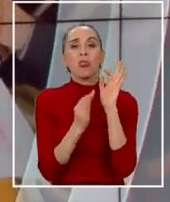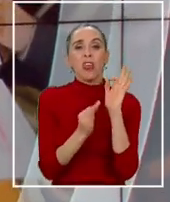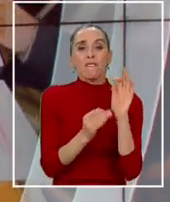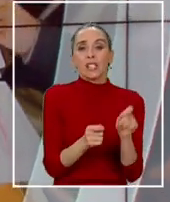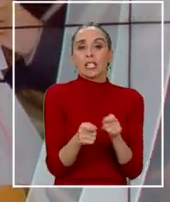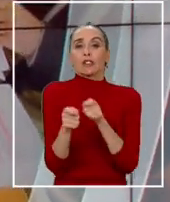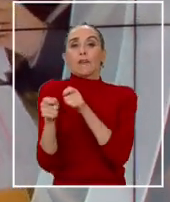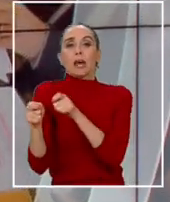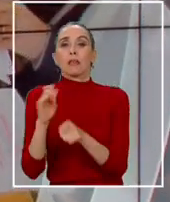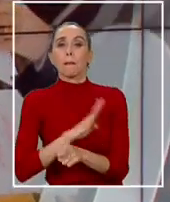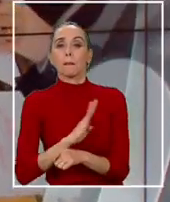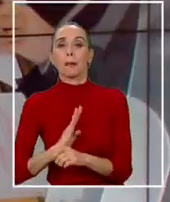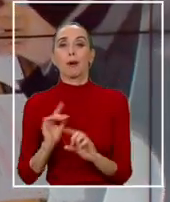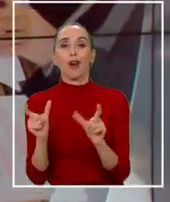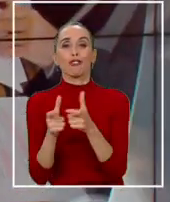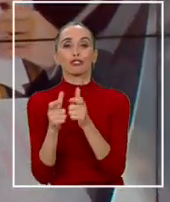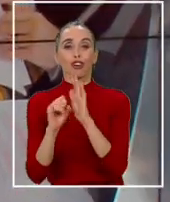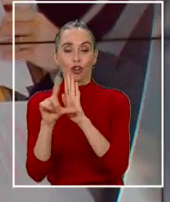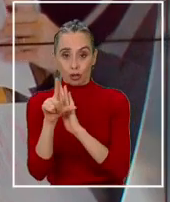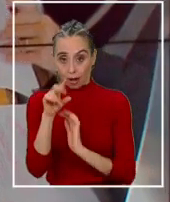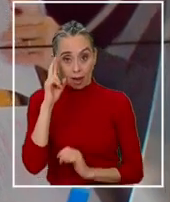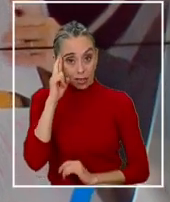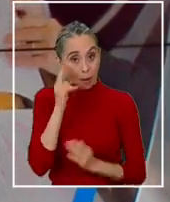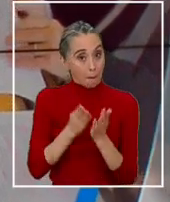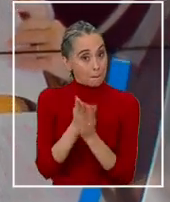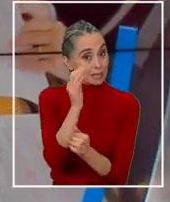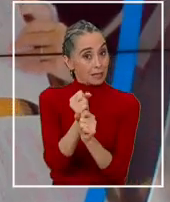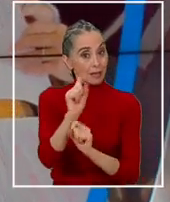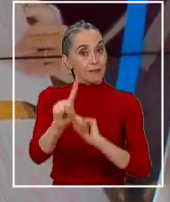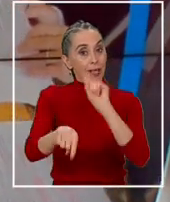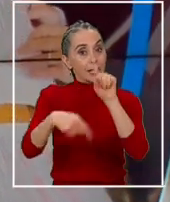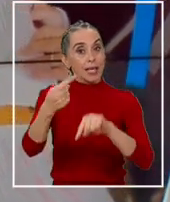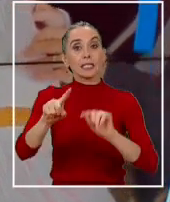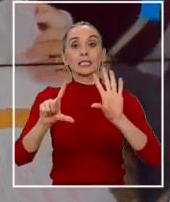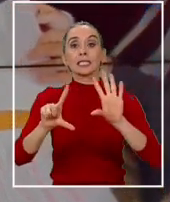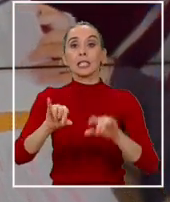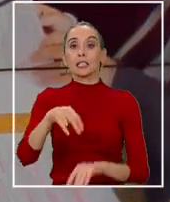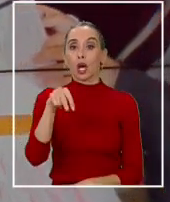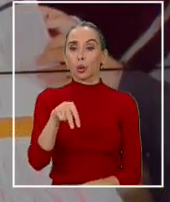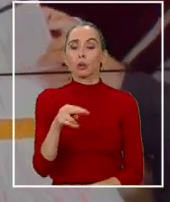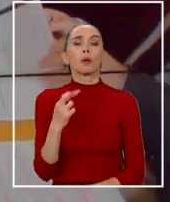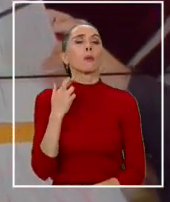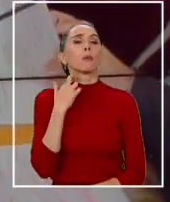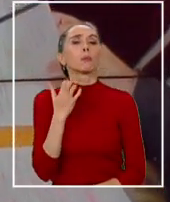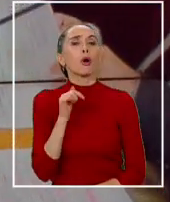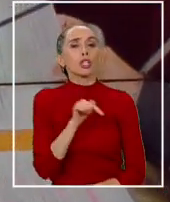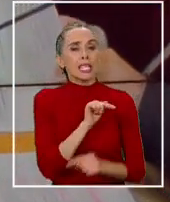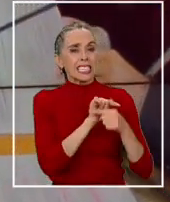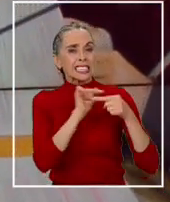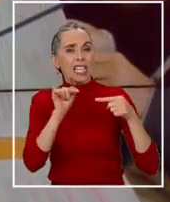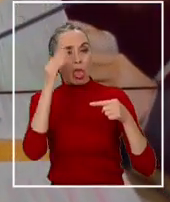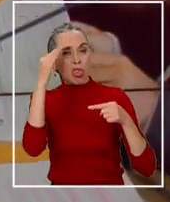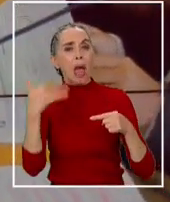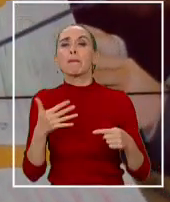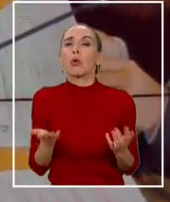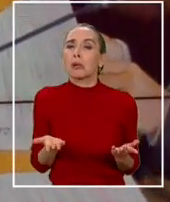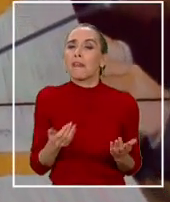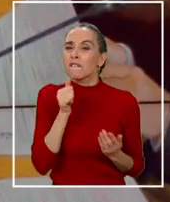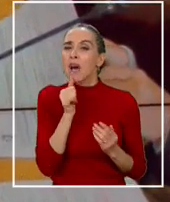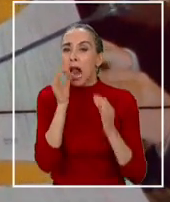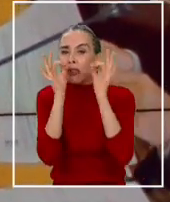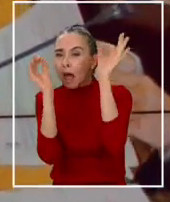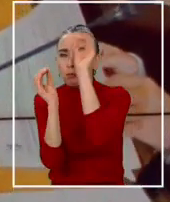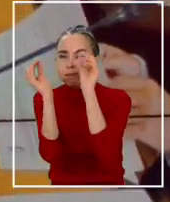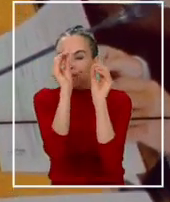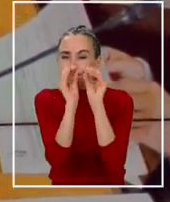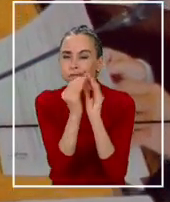se le entregará al consejo constitucional que recordemos empieza a trabajar el próximo siete de junio Por qué son días cruciales Qué falta por definir